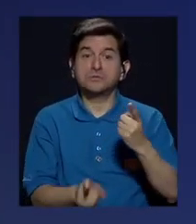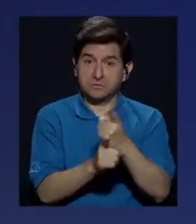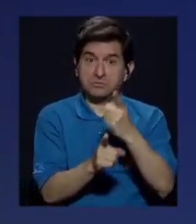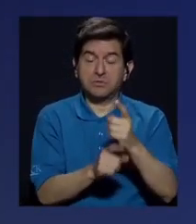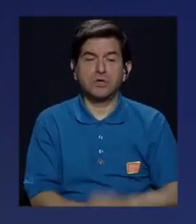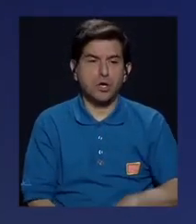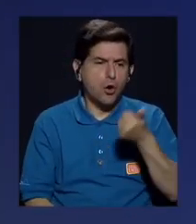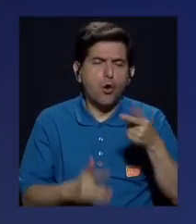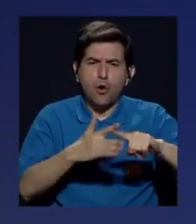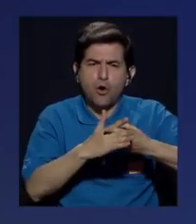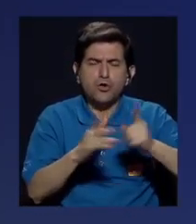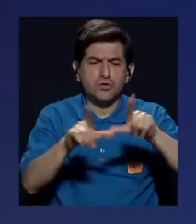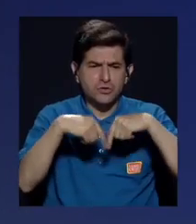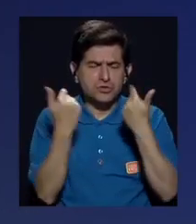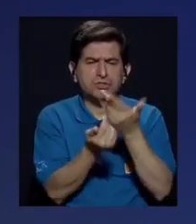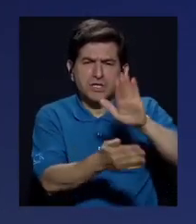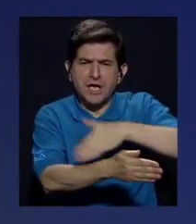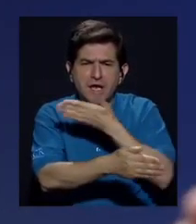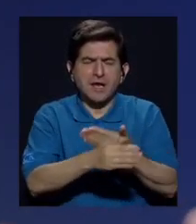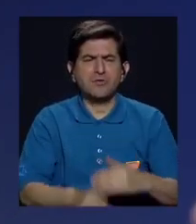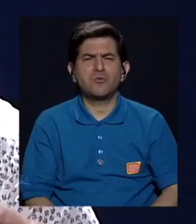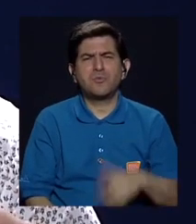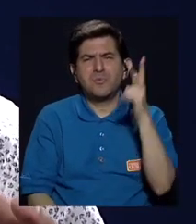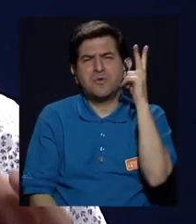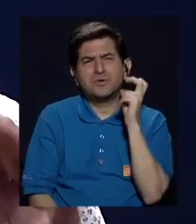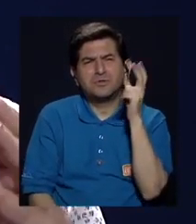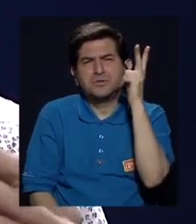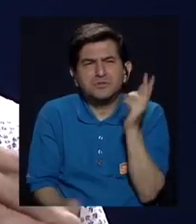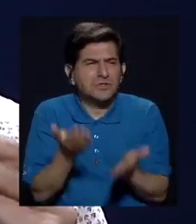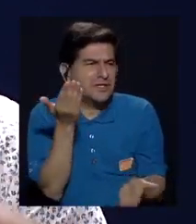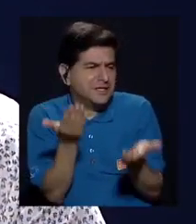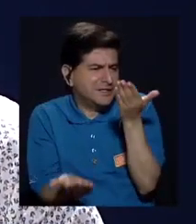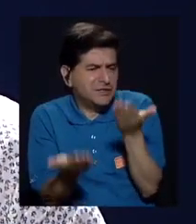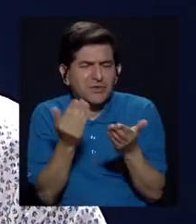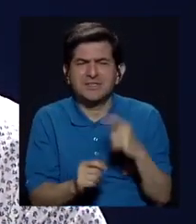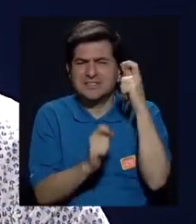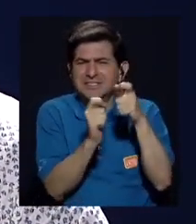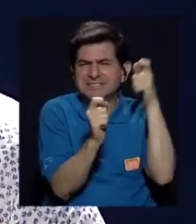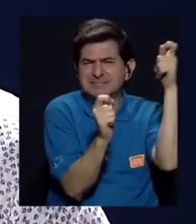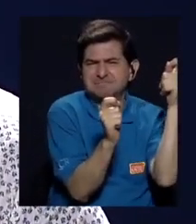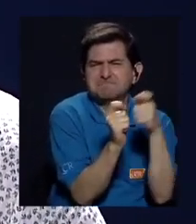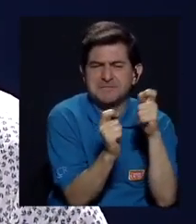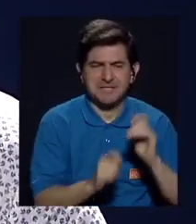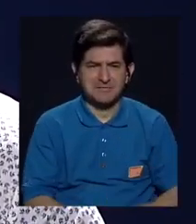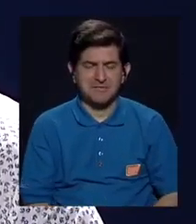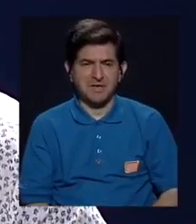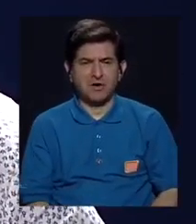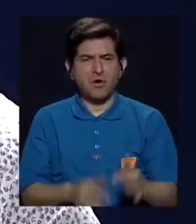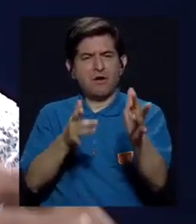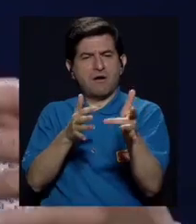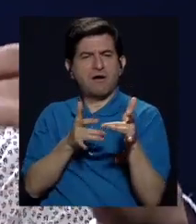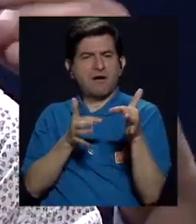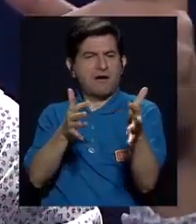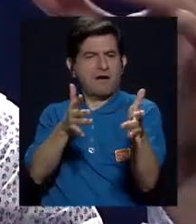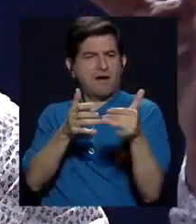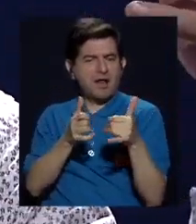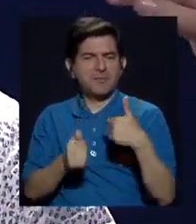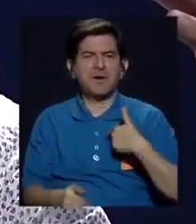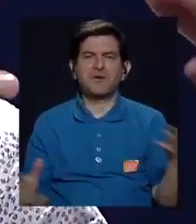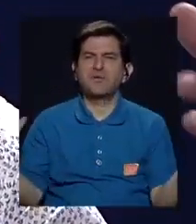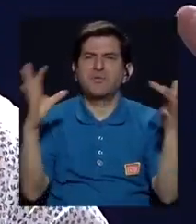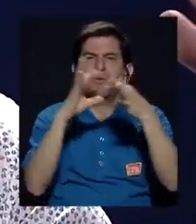otros instrumentos en la orquesta que tienen un sonido que ya es como muy particular, qué sé yo, el arpa, y entonces uno lo liga